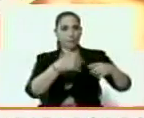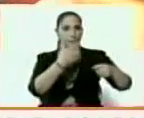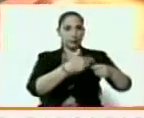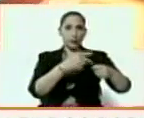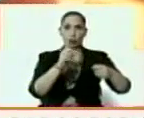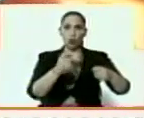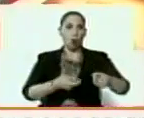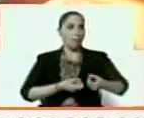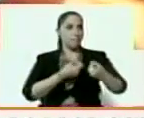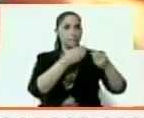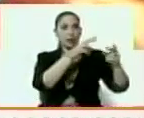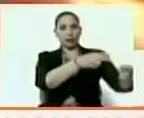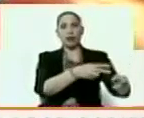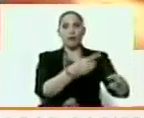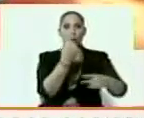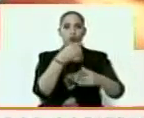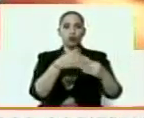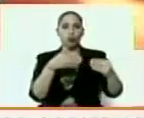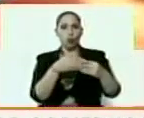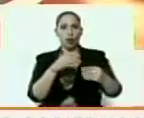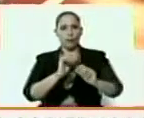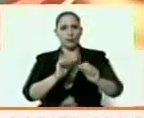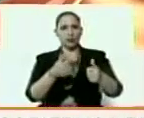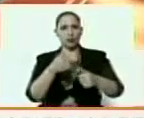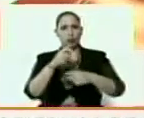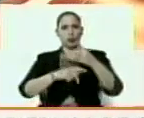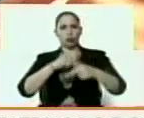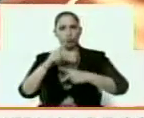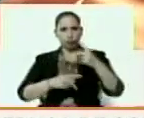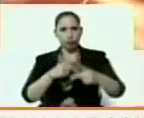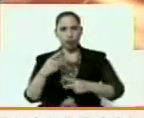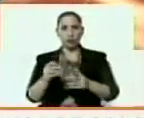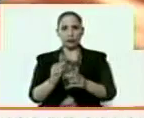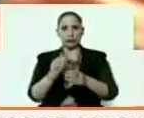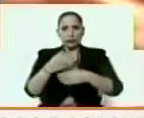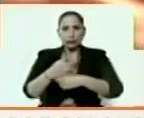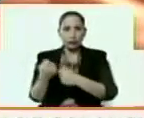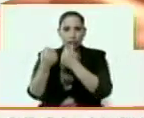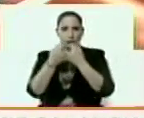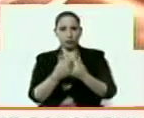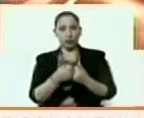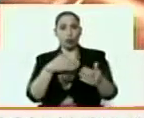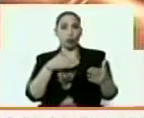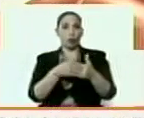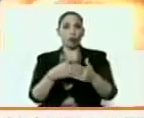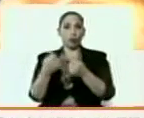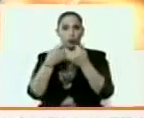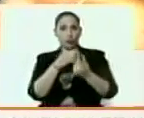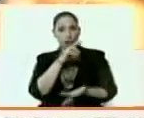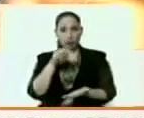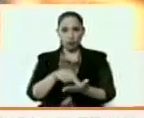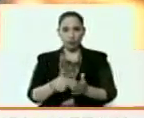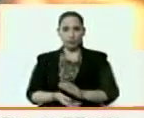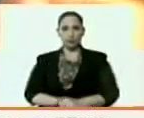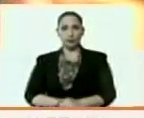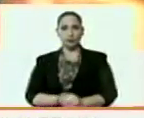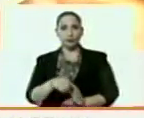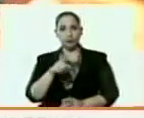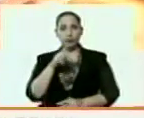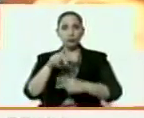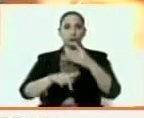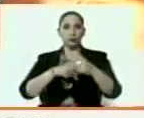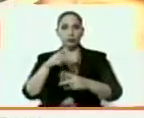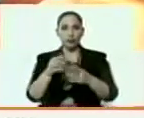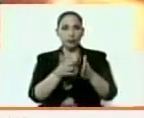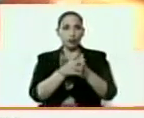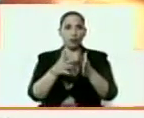dólar. Comenzó así un proceso de cerco financiero, de asfixia financiera contra la economía nacional. Ese proceso se extendió